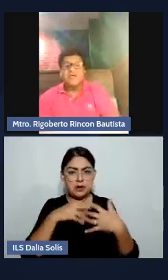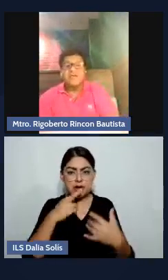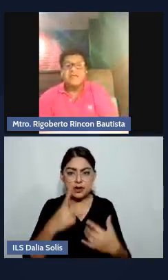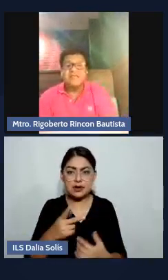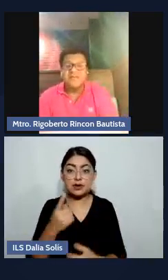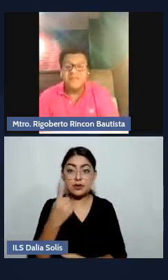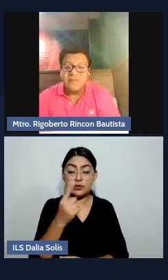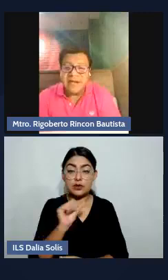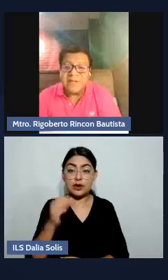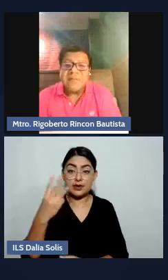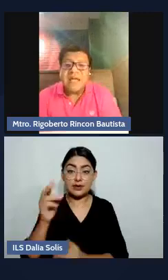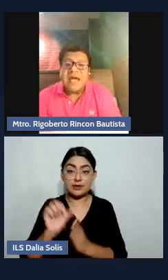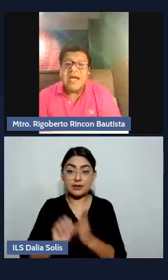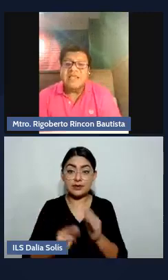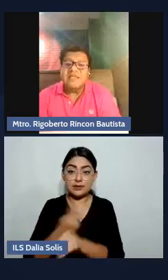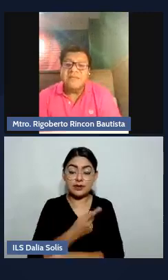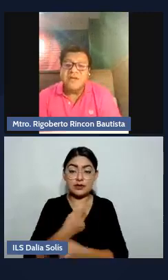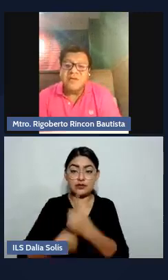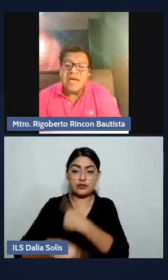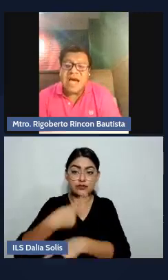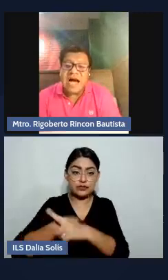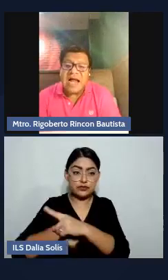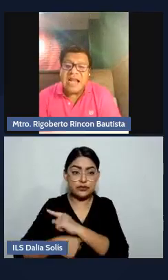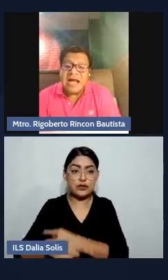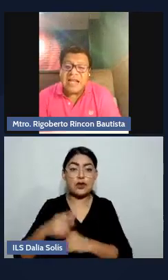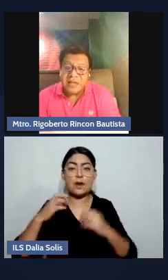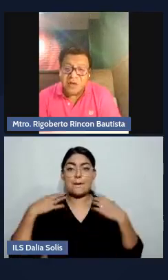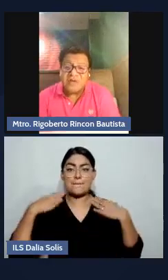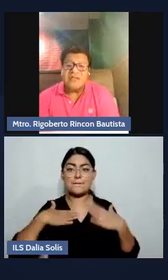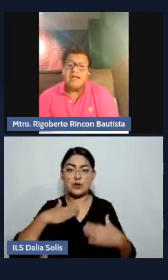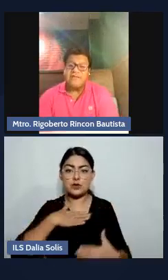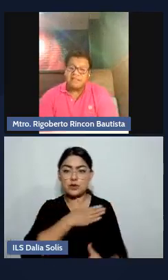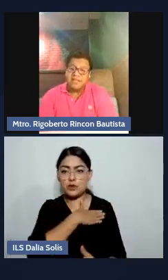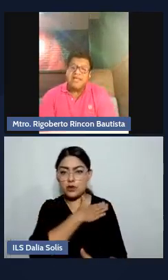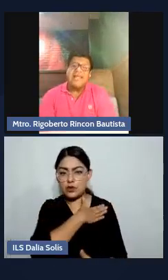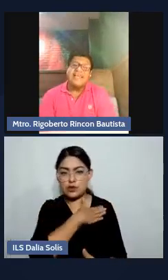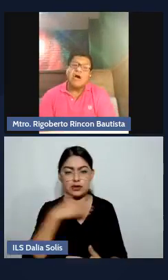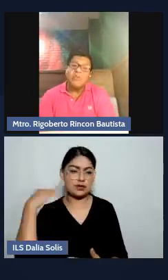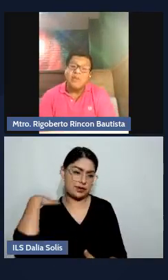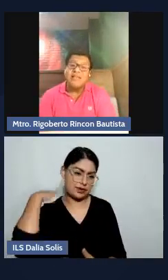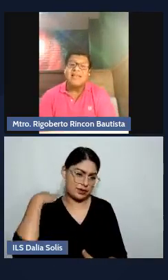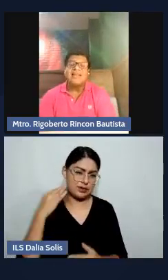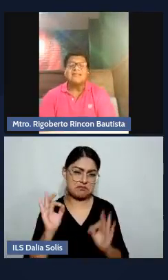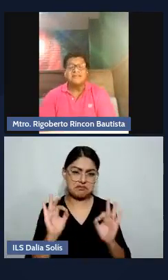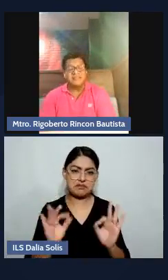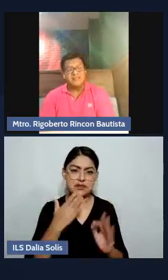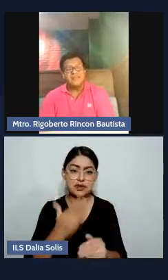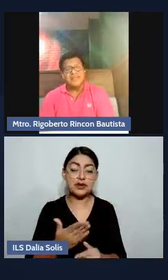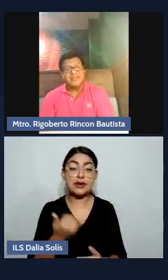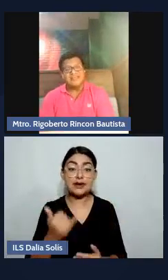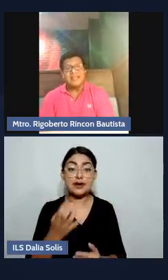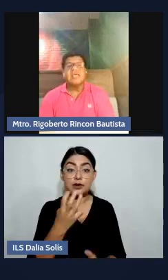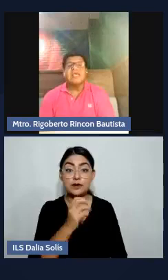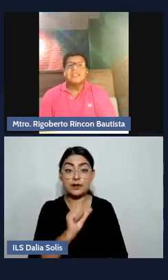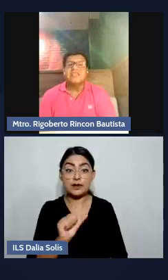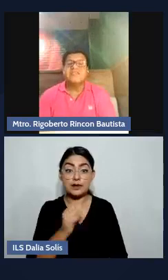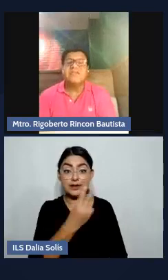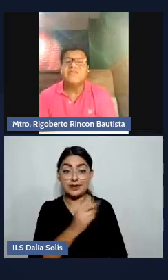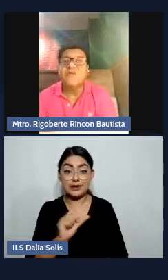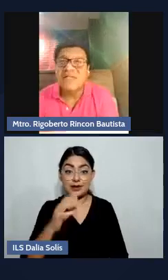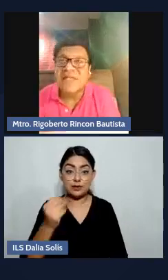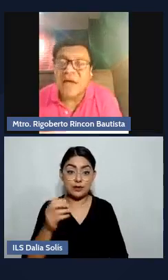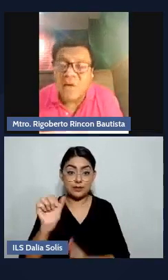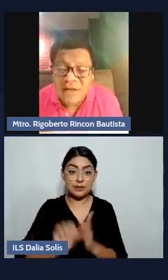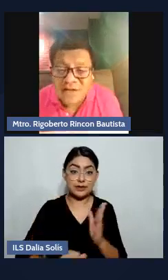fumar, disminuye a la tos, la fatiga y aumenta la sensación de bienestar. Si nos damos cuenta,